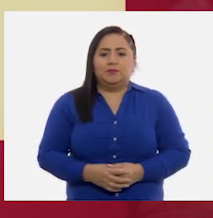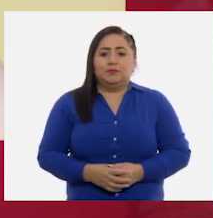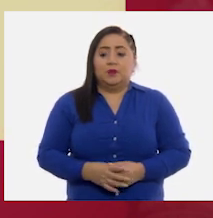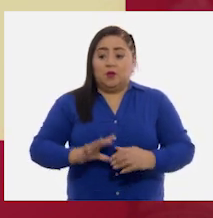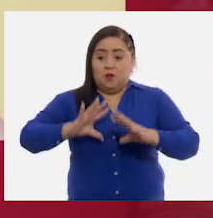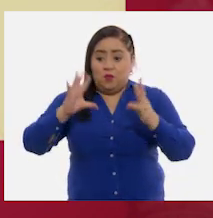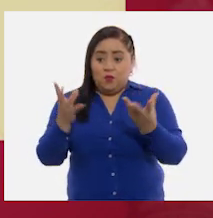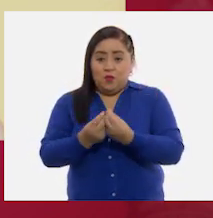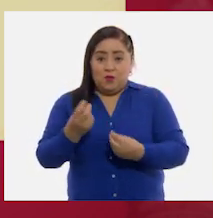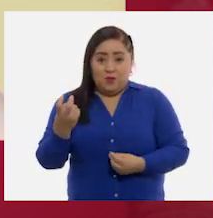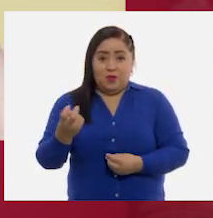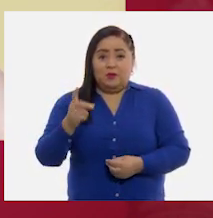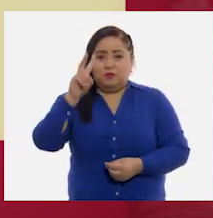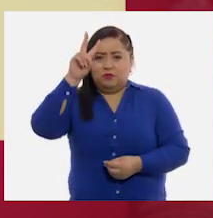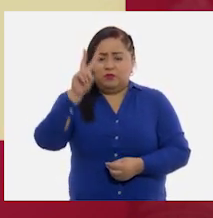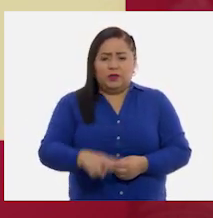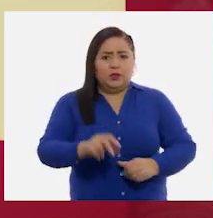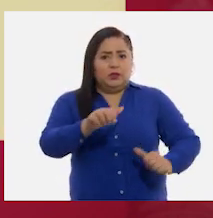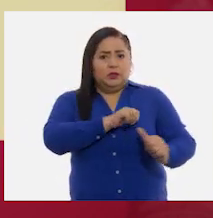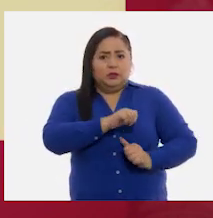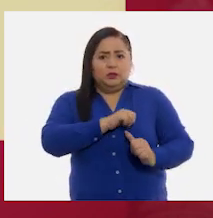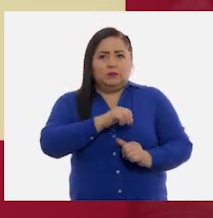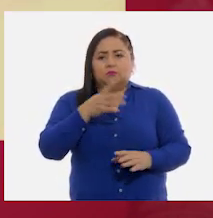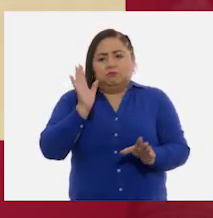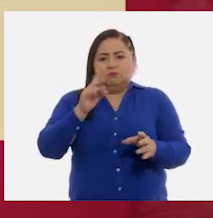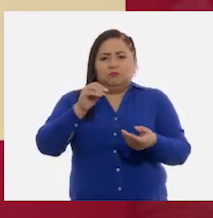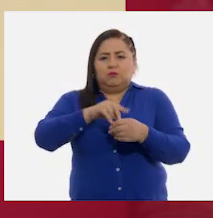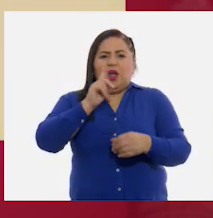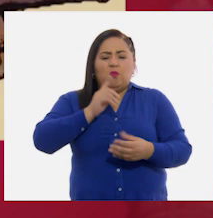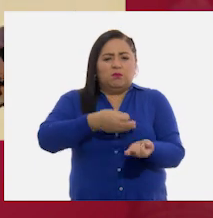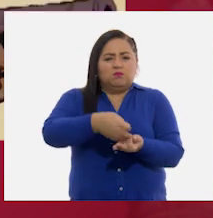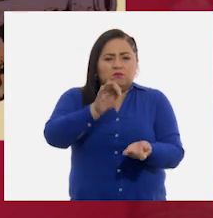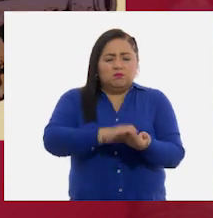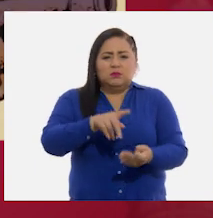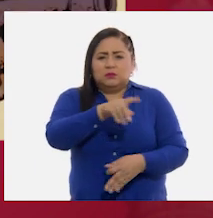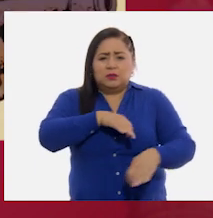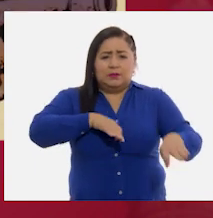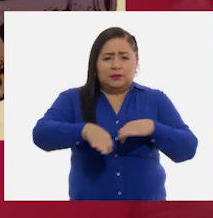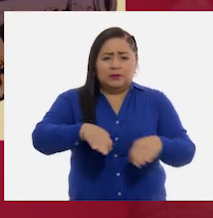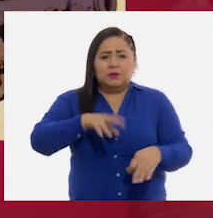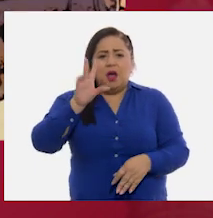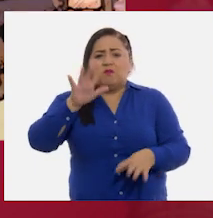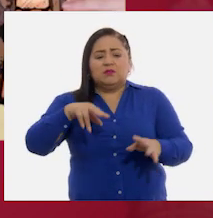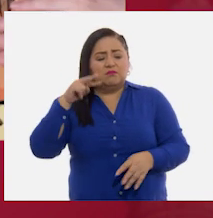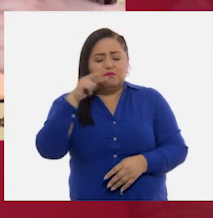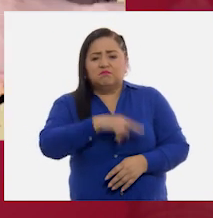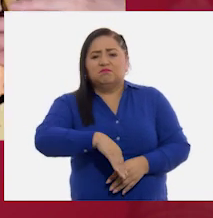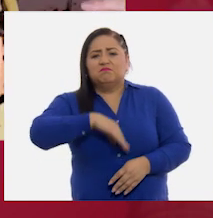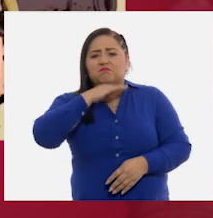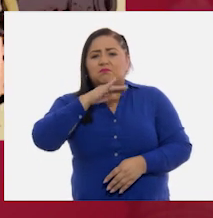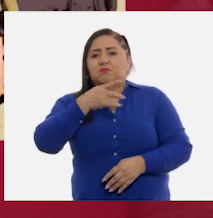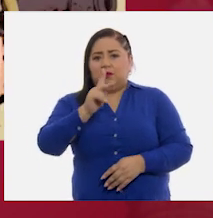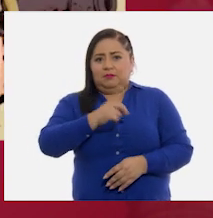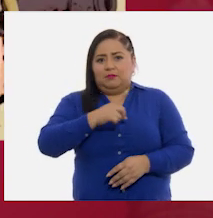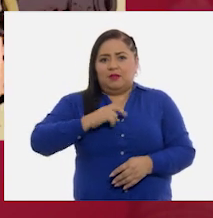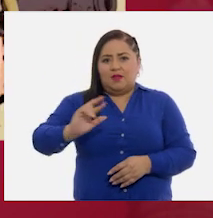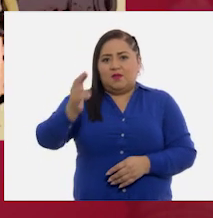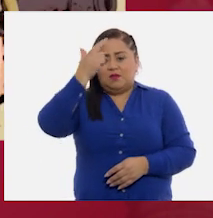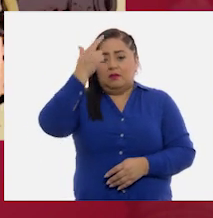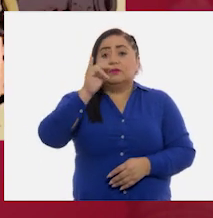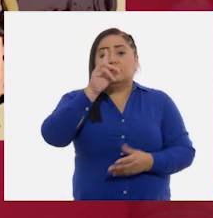Junto con ellas, un verdadero ejército anónimo de heroínas que trabajaron sin ser vistas, oídas y recordadas,